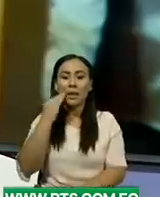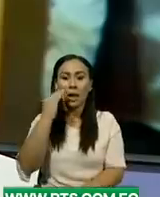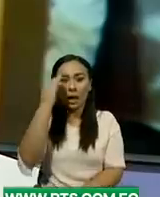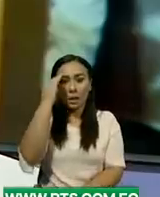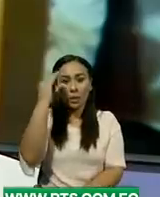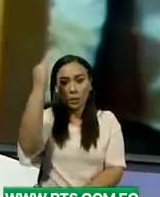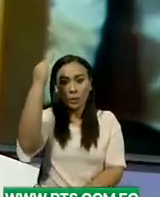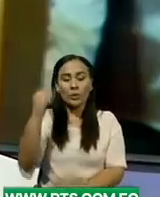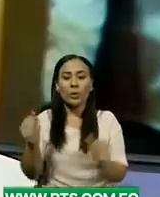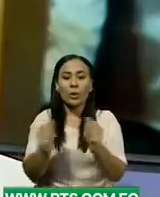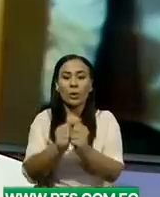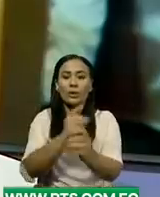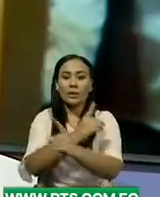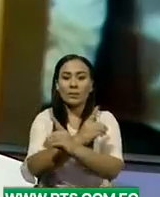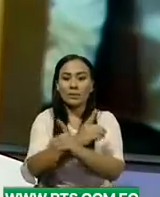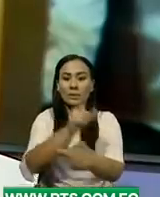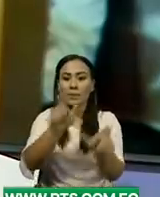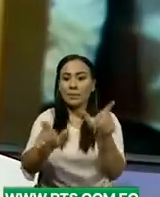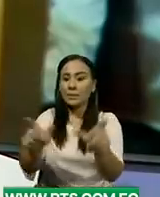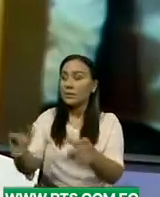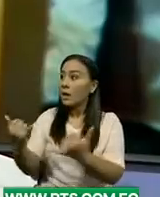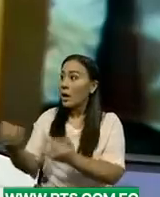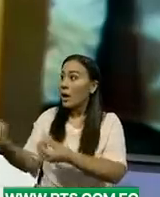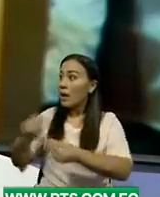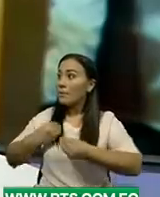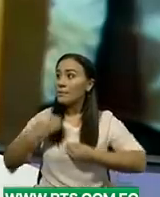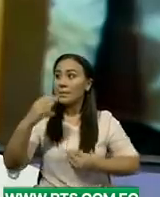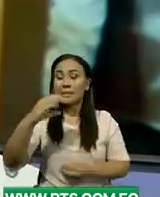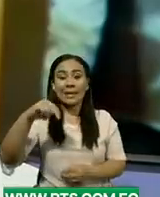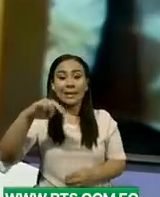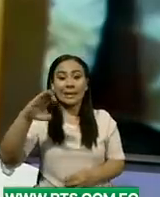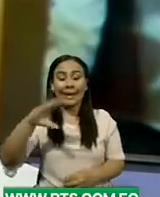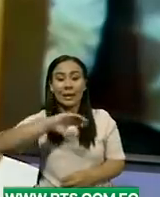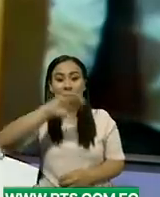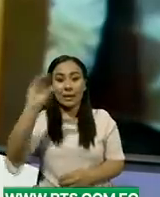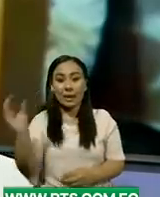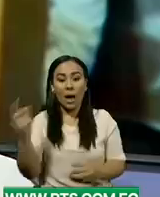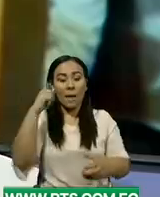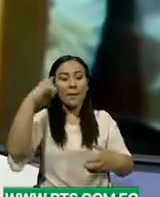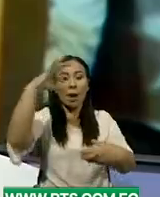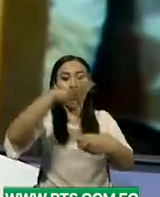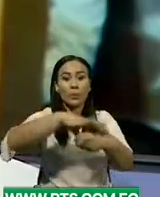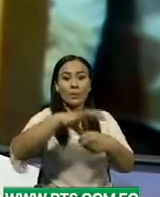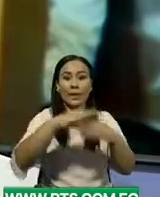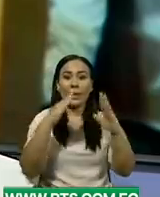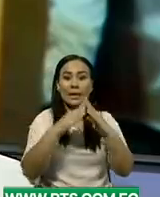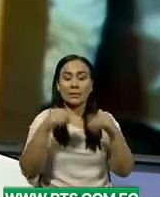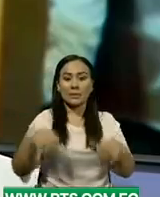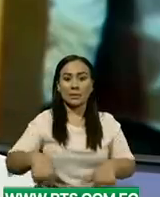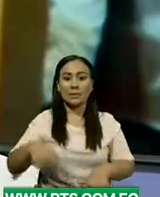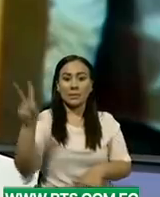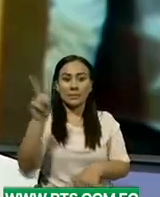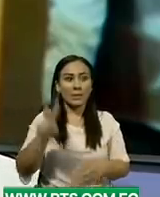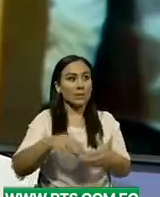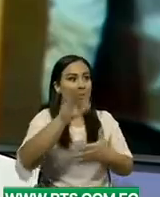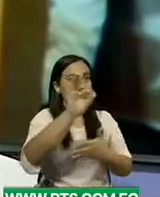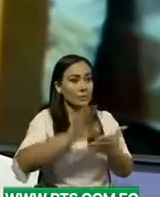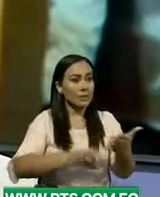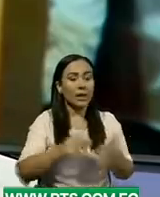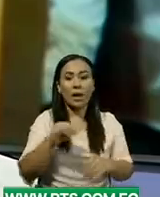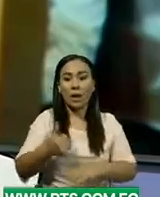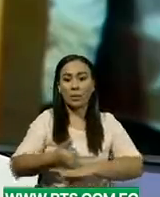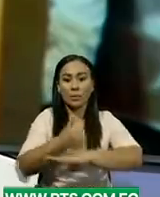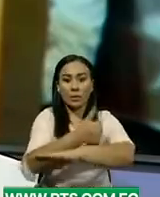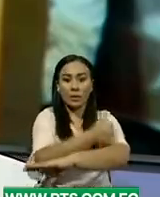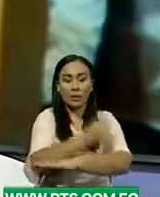con discapacidad que fueron registrados por el CNE para el voto en casa sufragaron este viernes. Las autoridades de gobierno